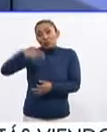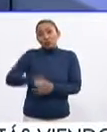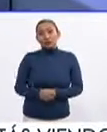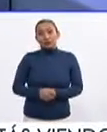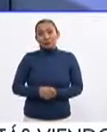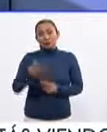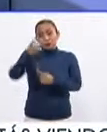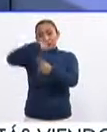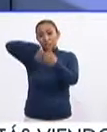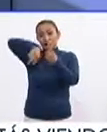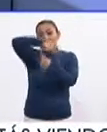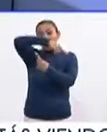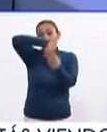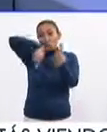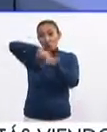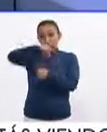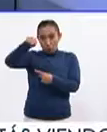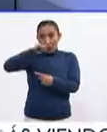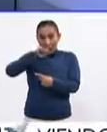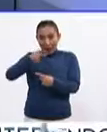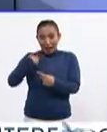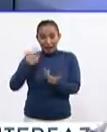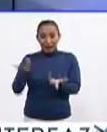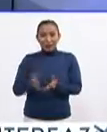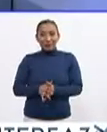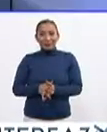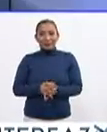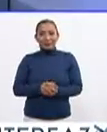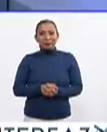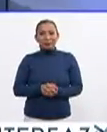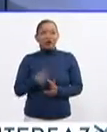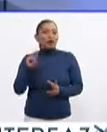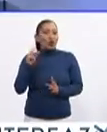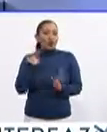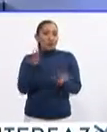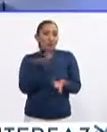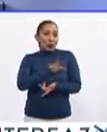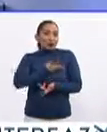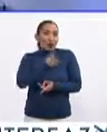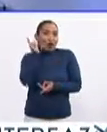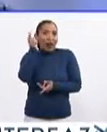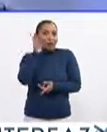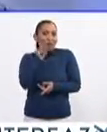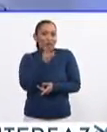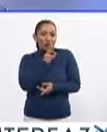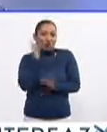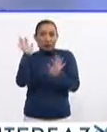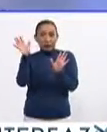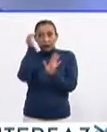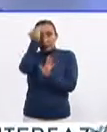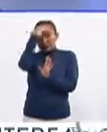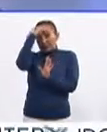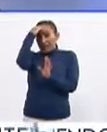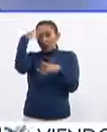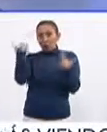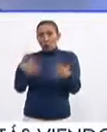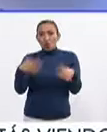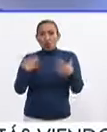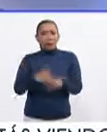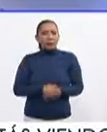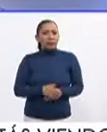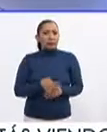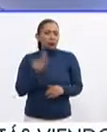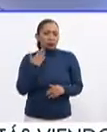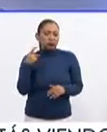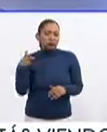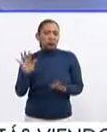estos voladores, ¿tú también le haces al vuelo como ellos o no? No, me encantaría, pero es un conocimiento. Se requiere muchas habilidades, ¿no?